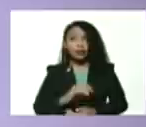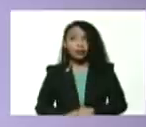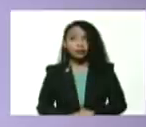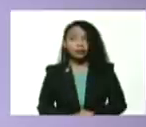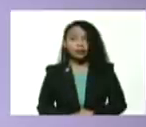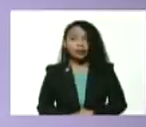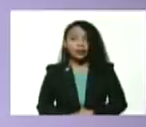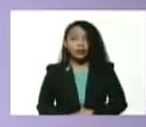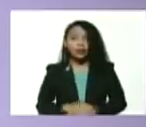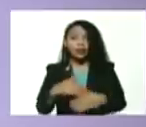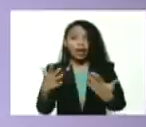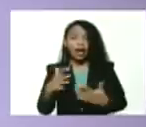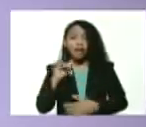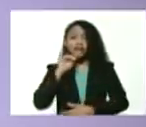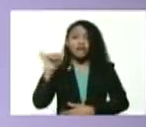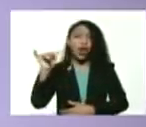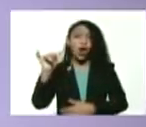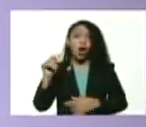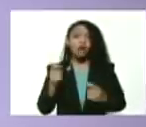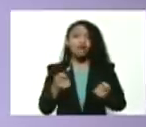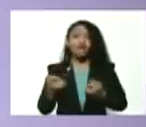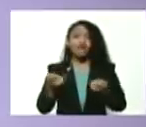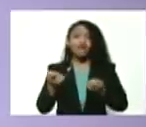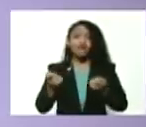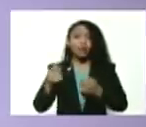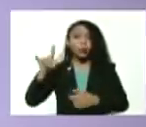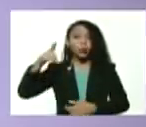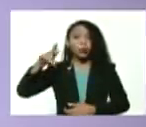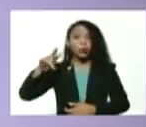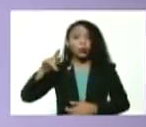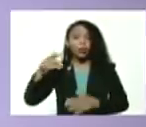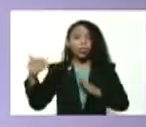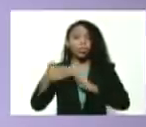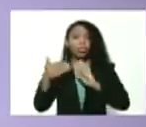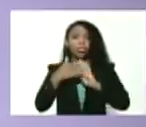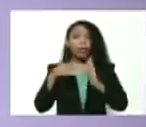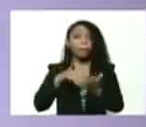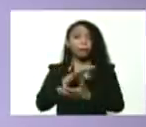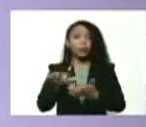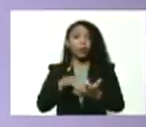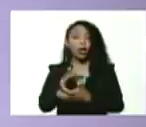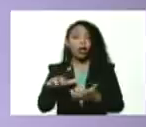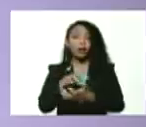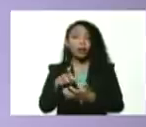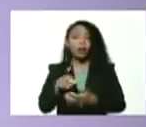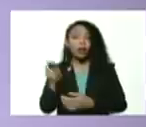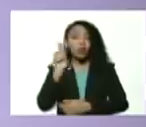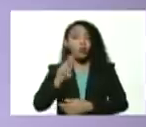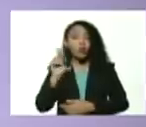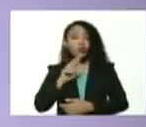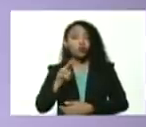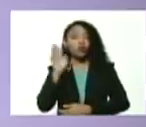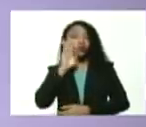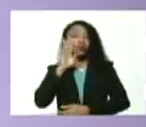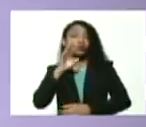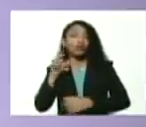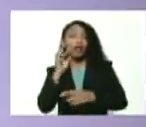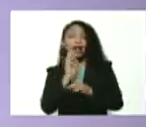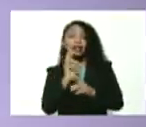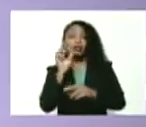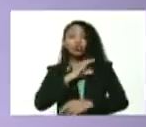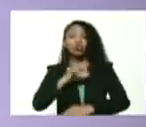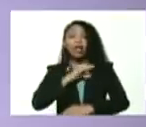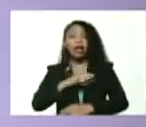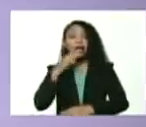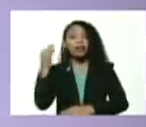Delcy Rodríguez, que denuncia manipulación mediática, linchamiento mediático y uso fraudulento de las redes sociales sobre la realidad